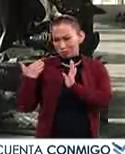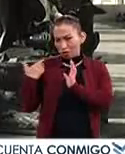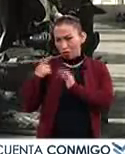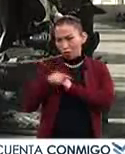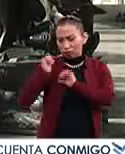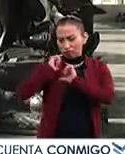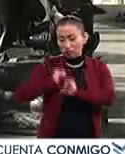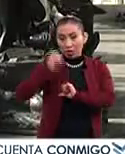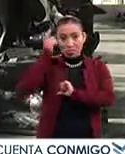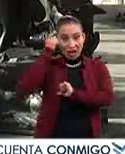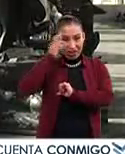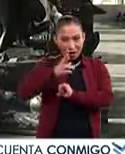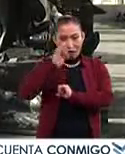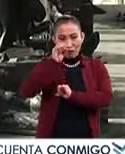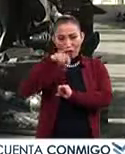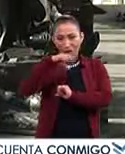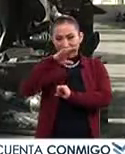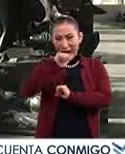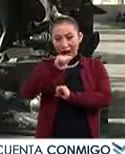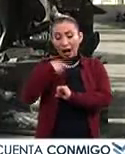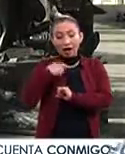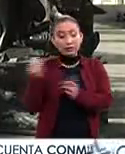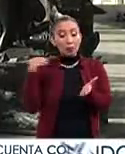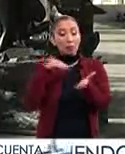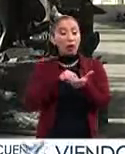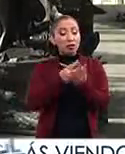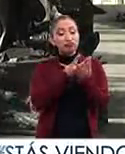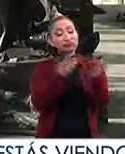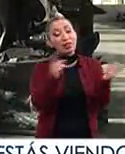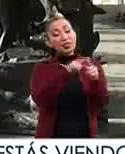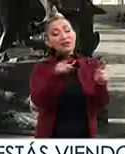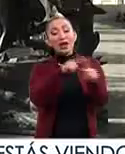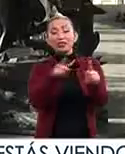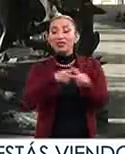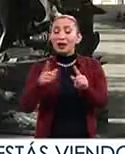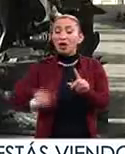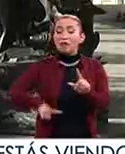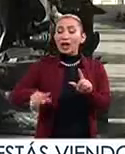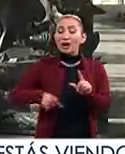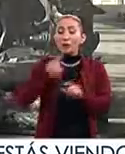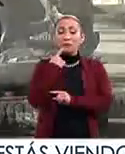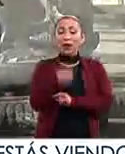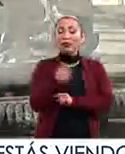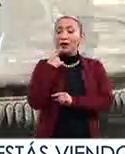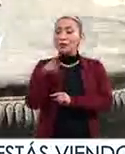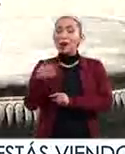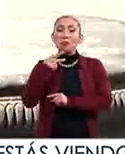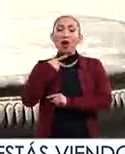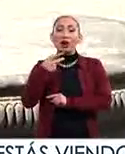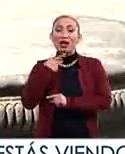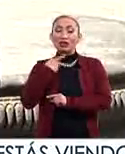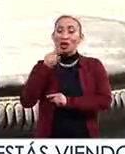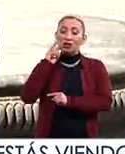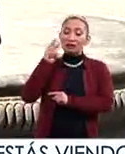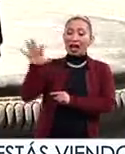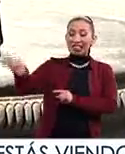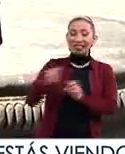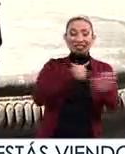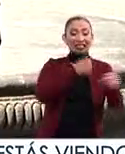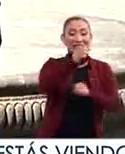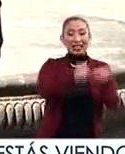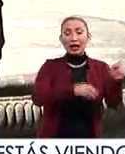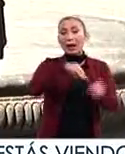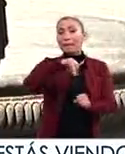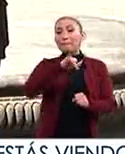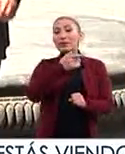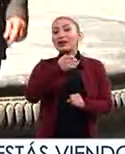el cargo de director del fondo se incluyó en el abanico de puestos públicos de políticos en aparador que inauguró Miguel